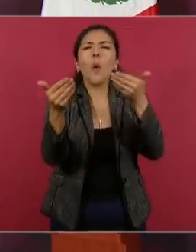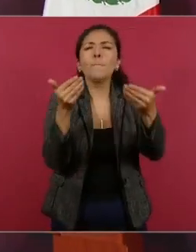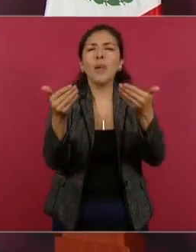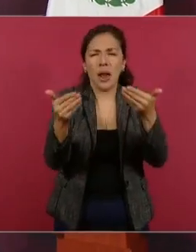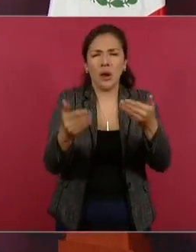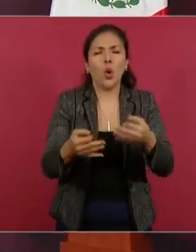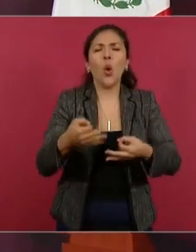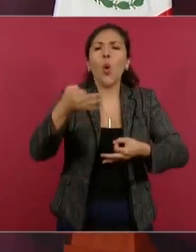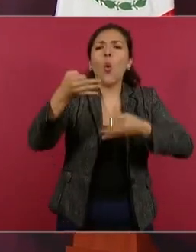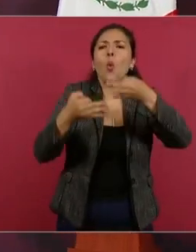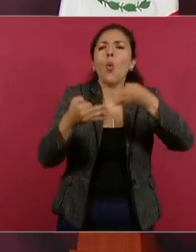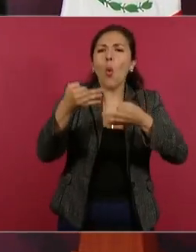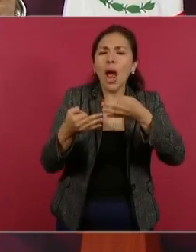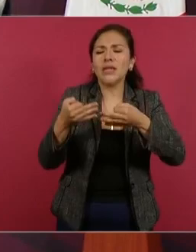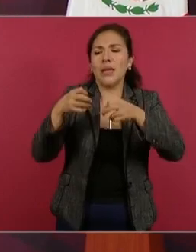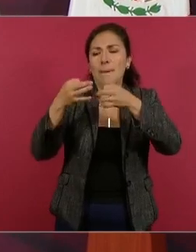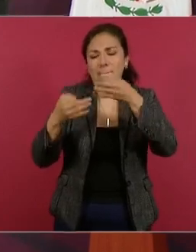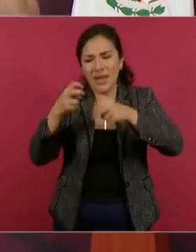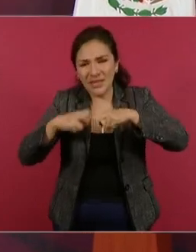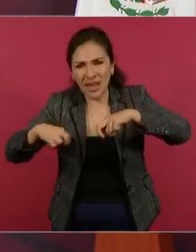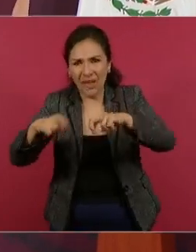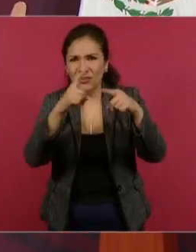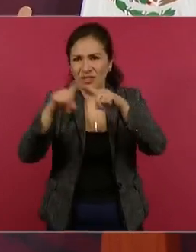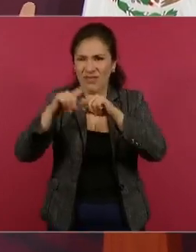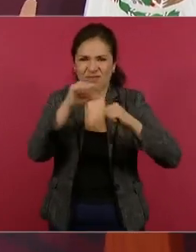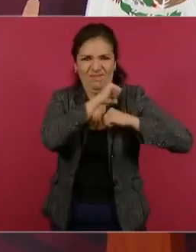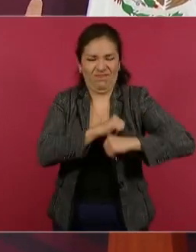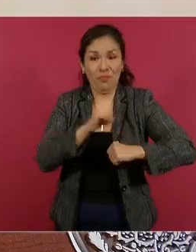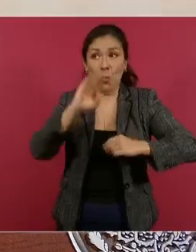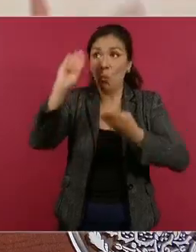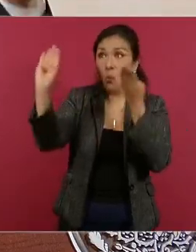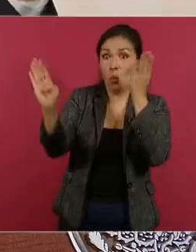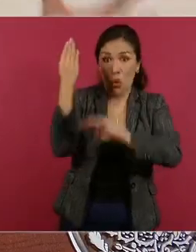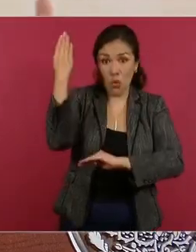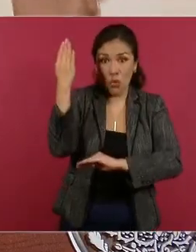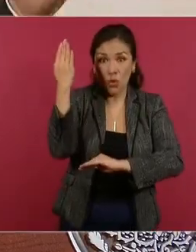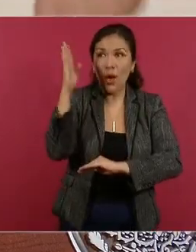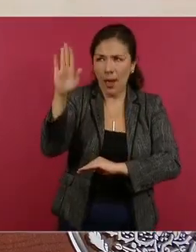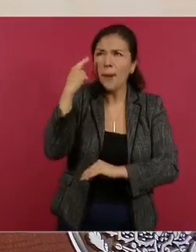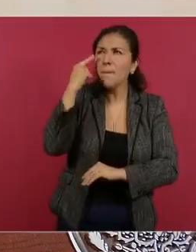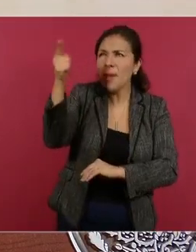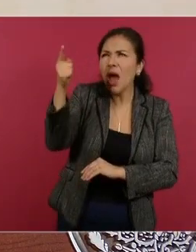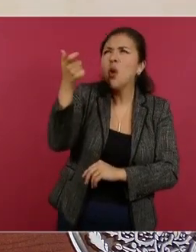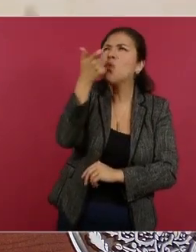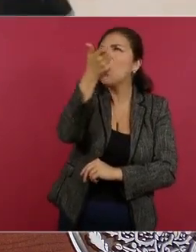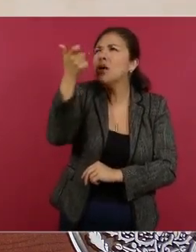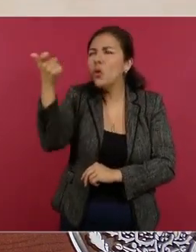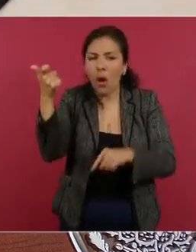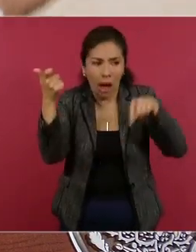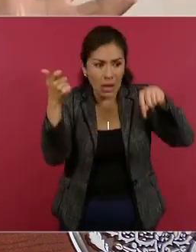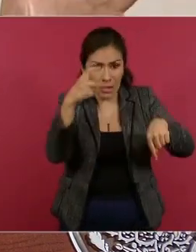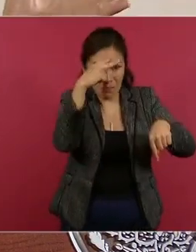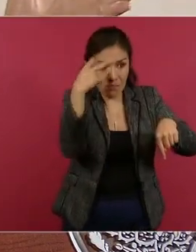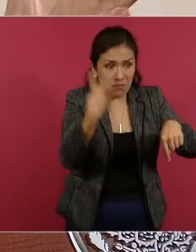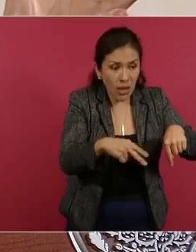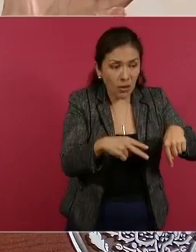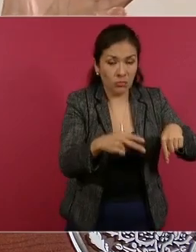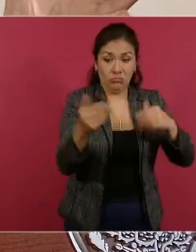jueces, los magistrados, los ministros en el mundo con lo que ganan en México, nos vamos a dar